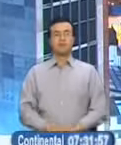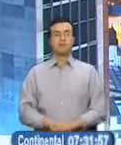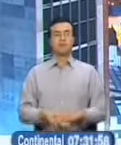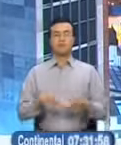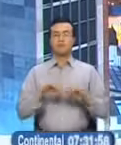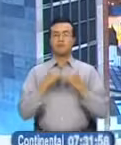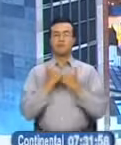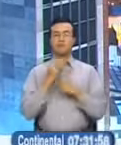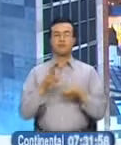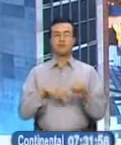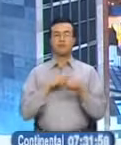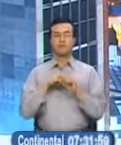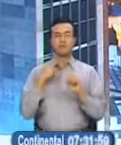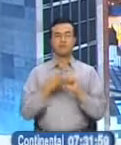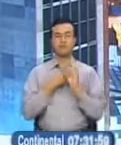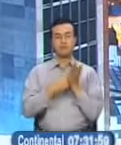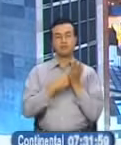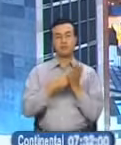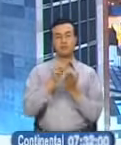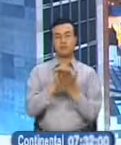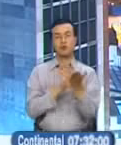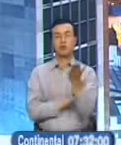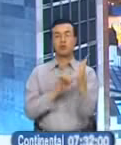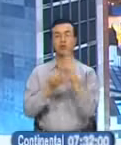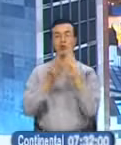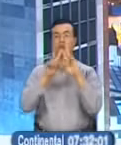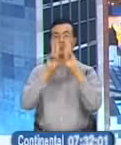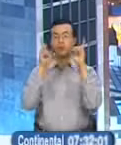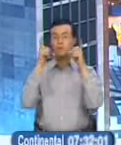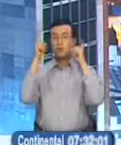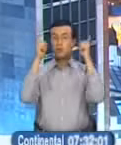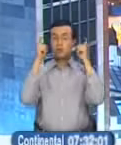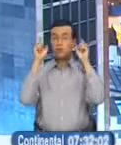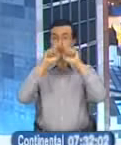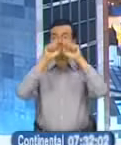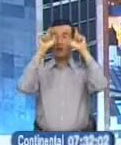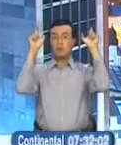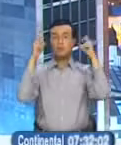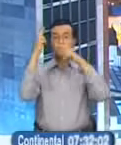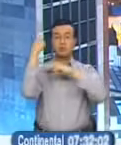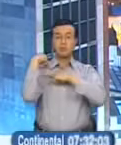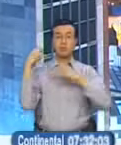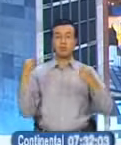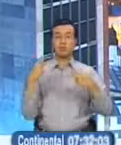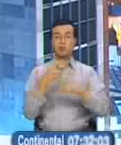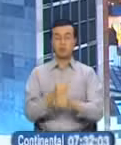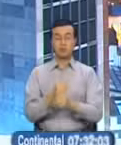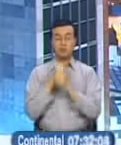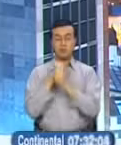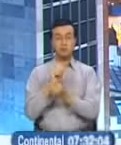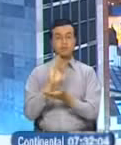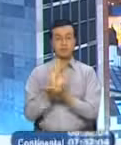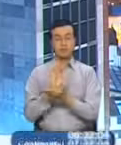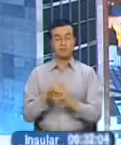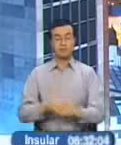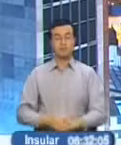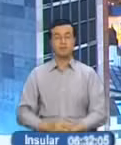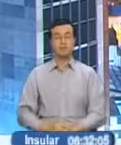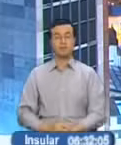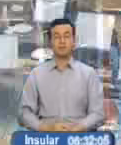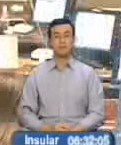del Legislativo retomó el segundo debate del proyecto de ley mediante el cual se regulará a las empresas encargadas de brindar servicios de medicina prepagada.